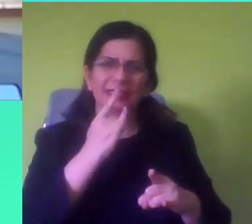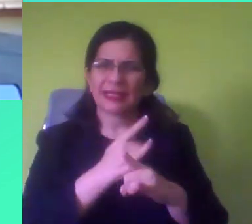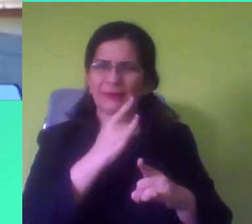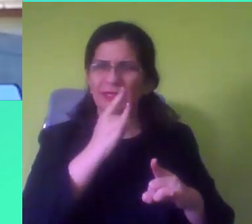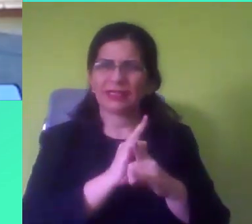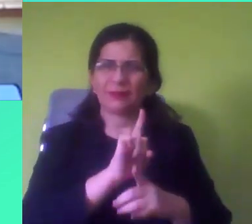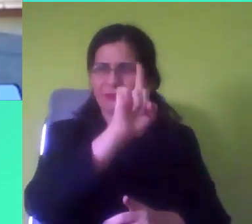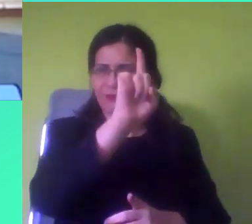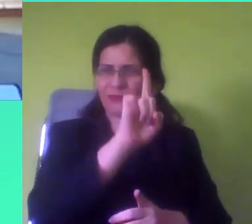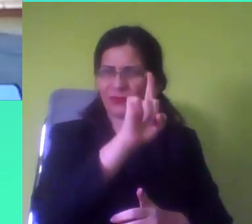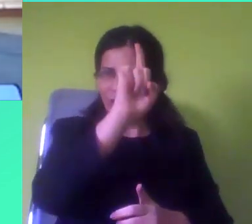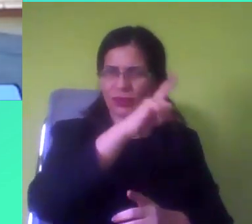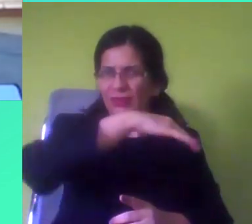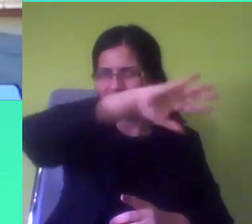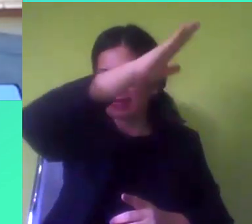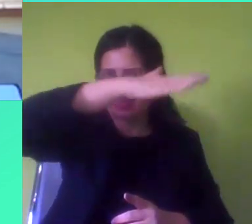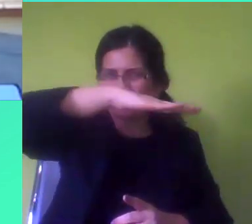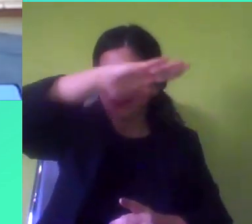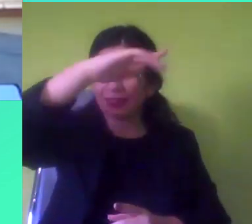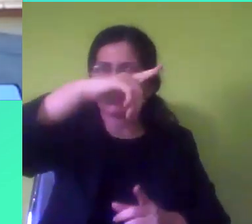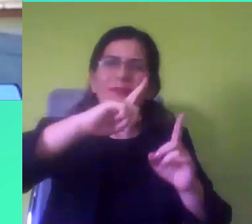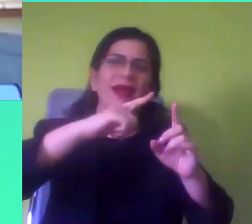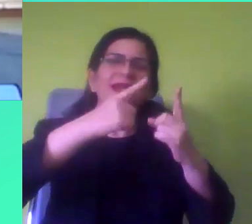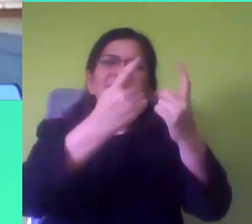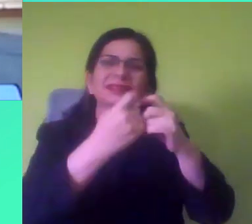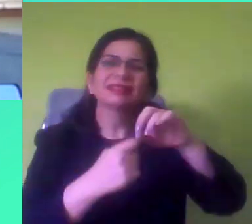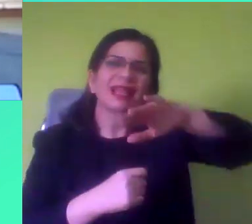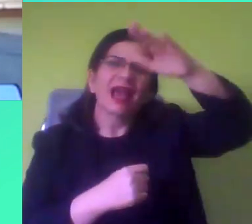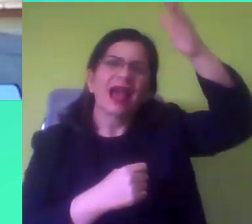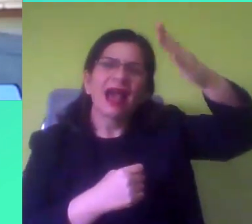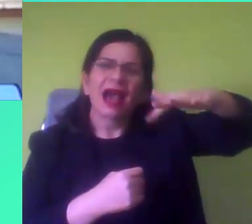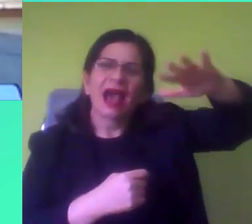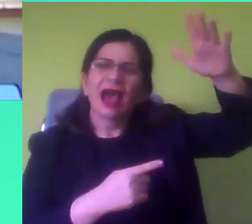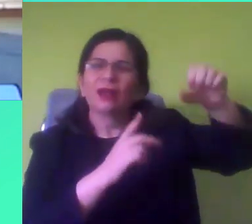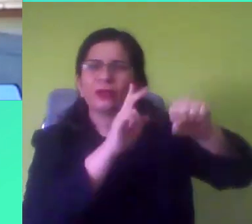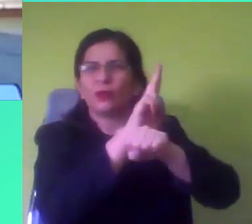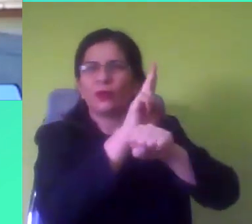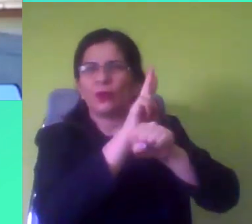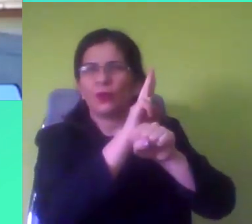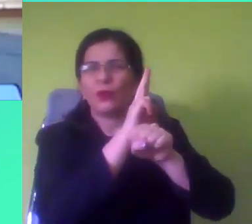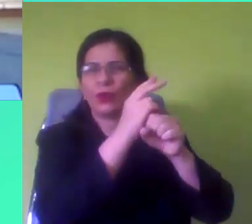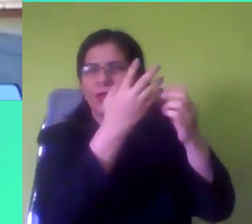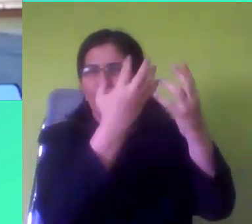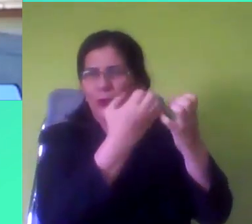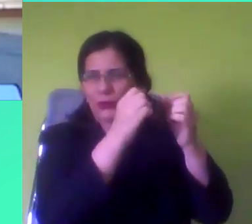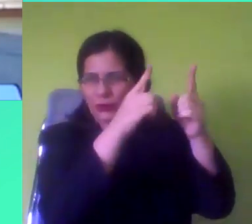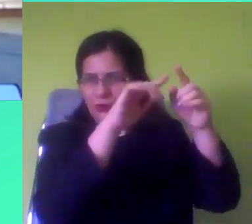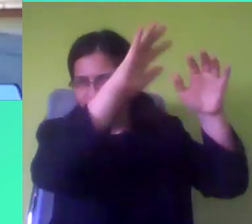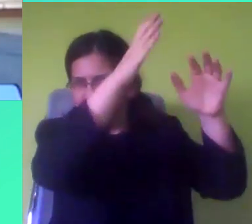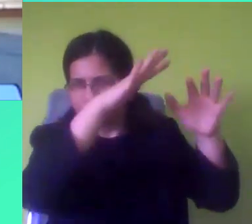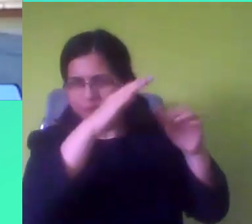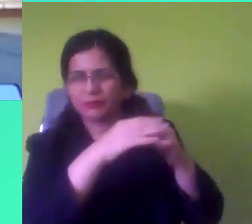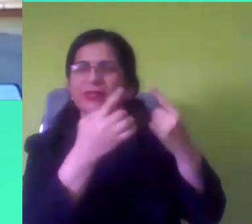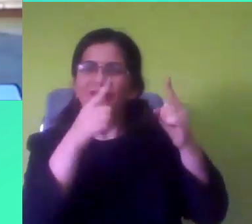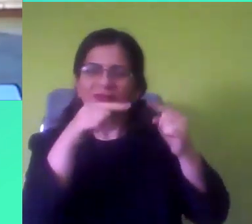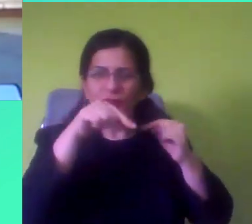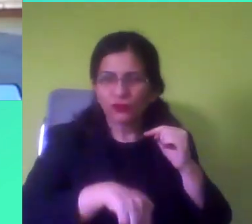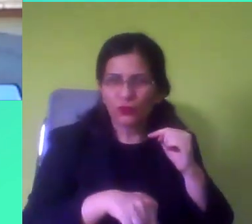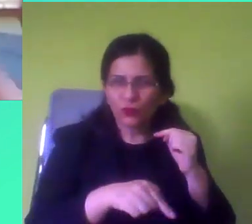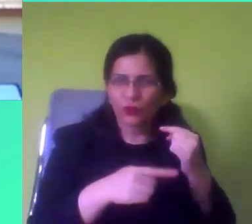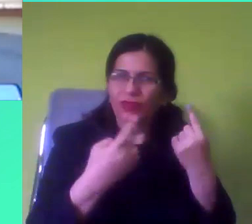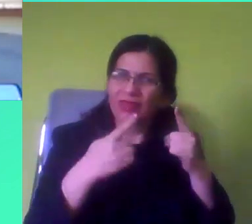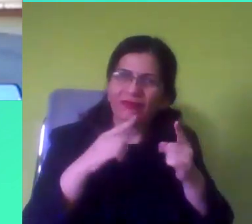estar a alturas más elevadas que en las zonas de Patagonia. Y podemos hablar